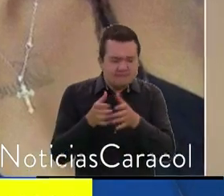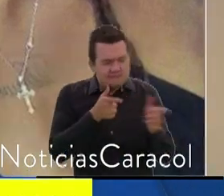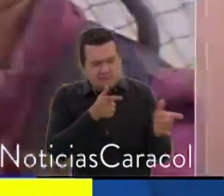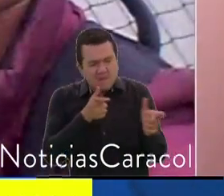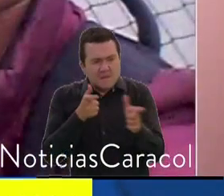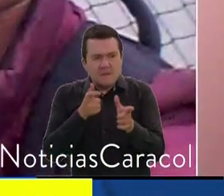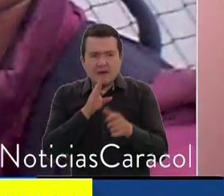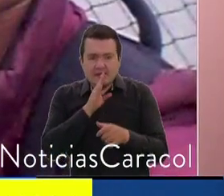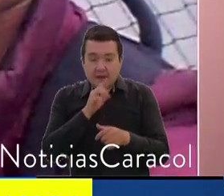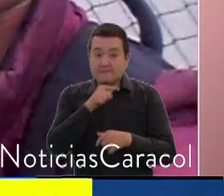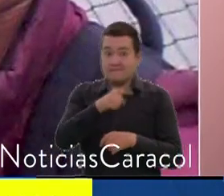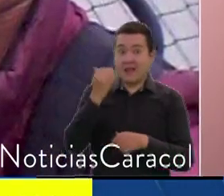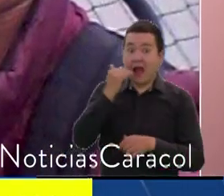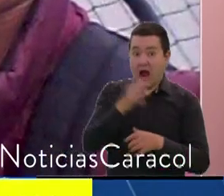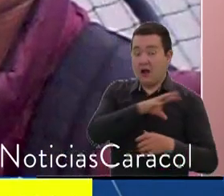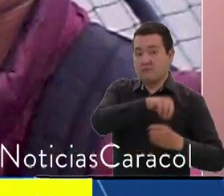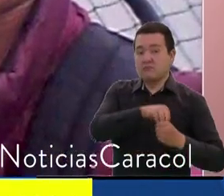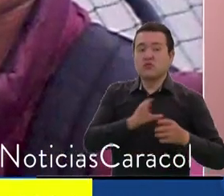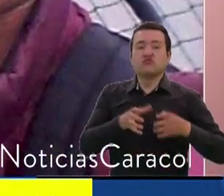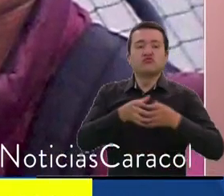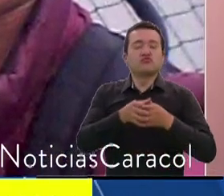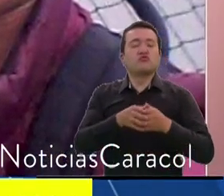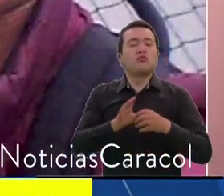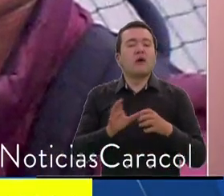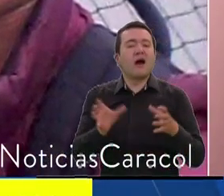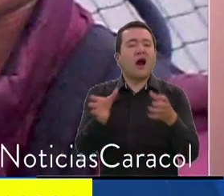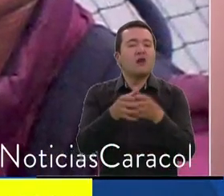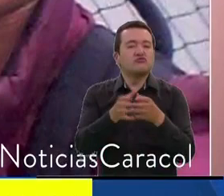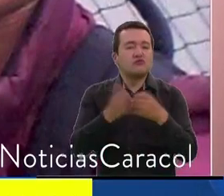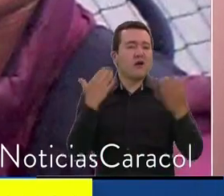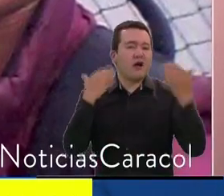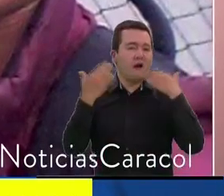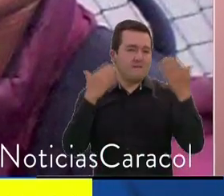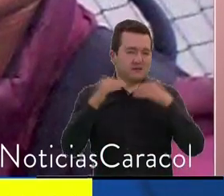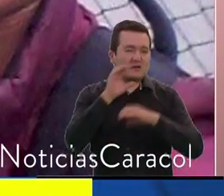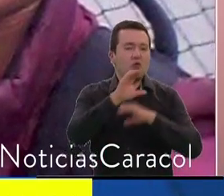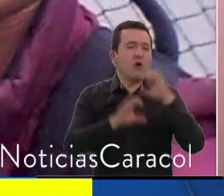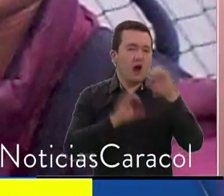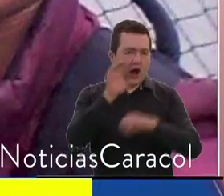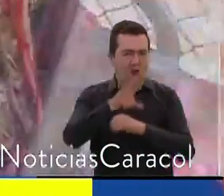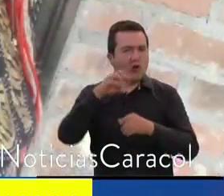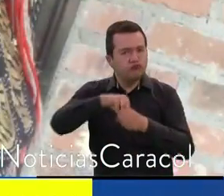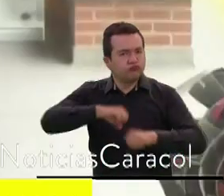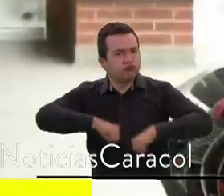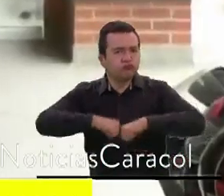activa de la Asociación de Usuarios Campesinos en el departamento del Cauca.